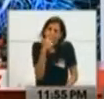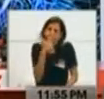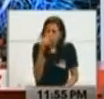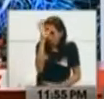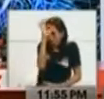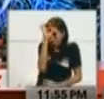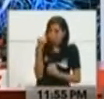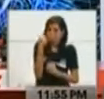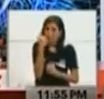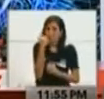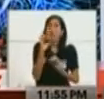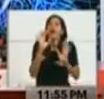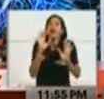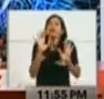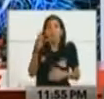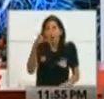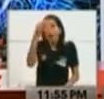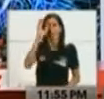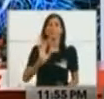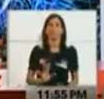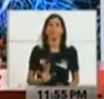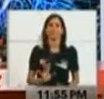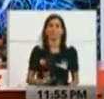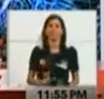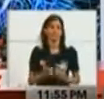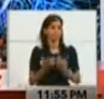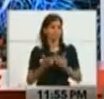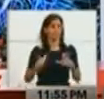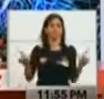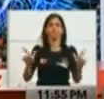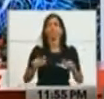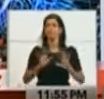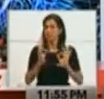algún día se me quitará, ¿va? A lo mejor cuando esté uno en esa casa